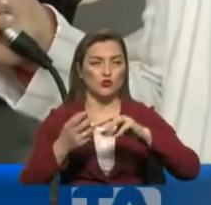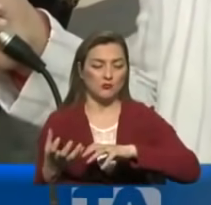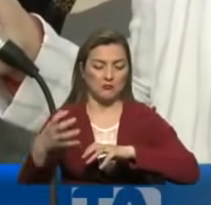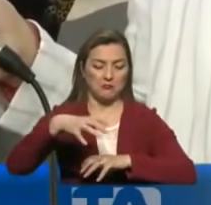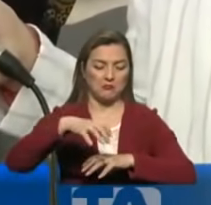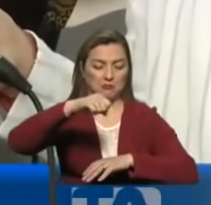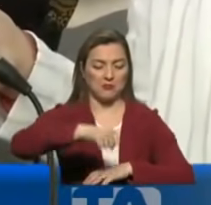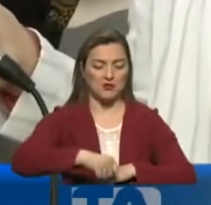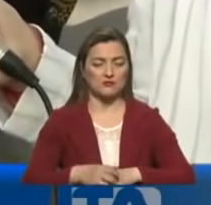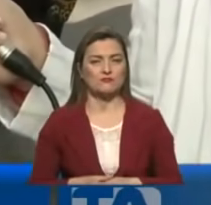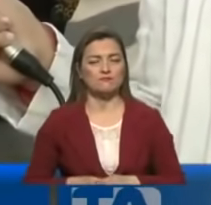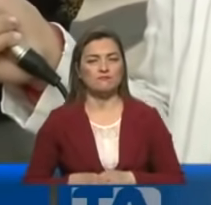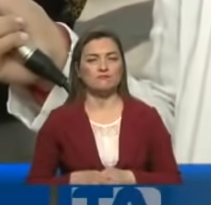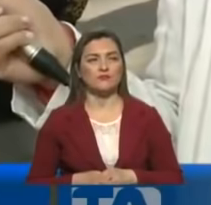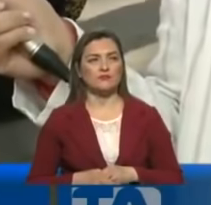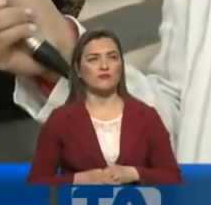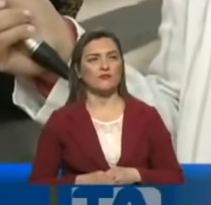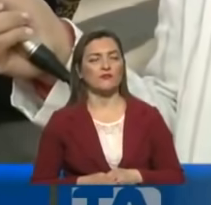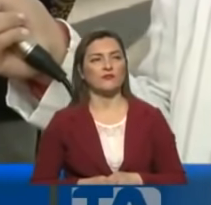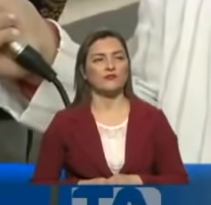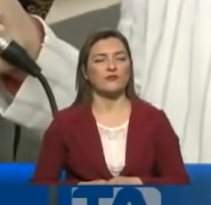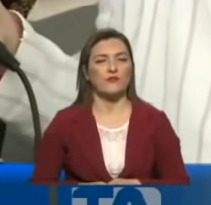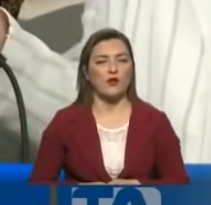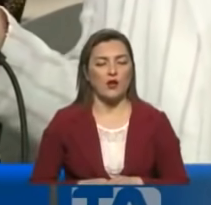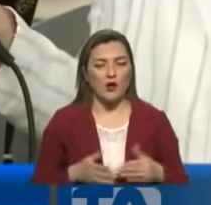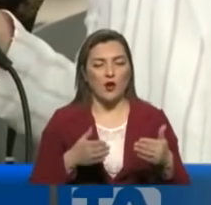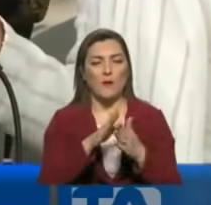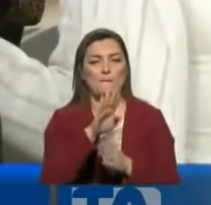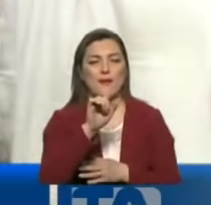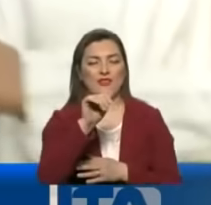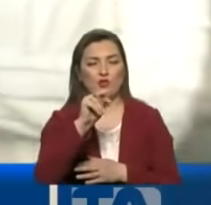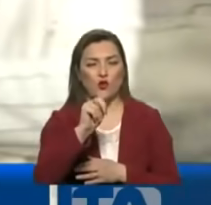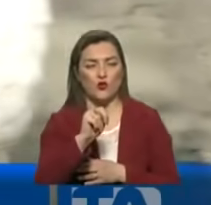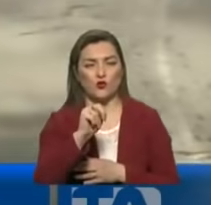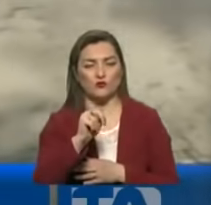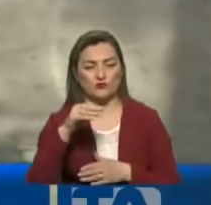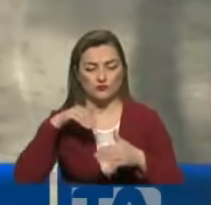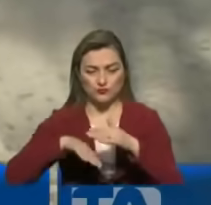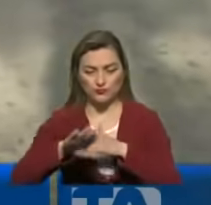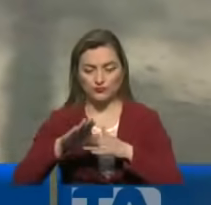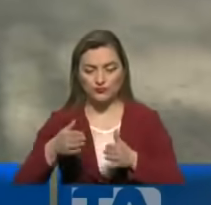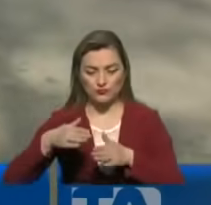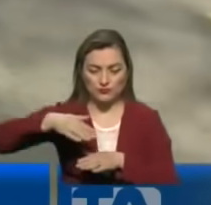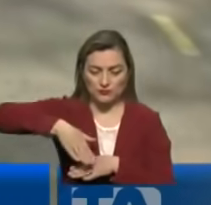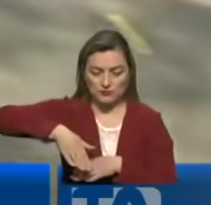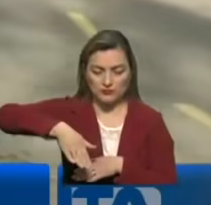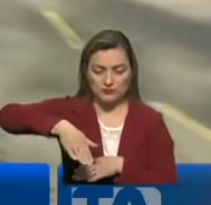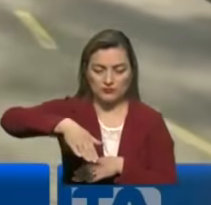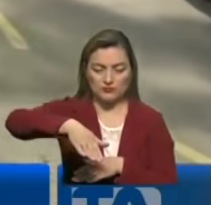con material. Entonces, imagínense, la unión de la calle Pedro Bedón, que es la entrada que baja de aquí, y la unión de la